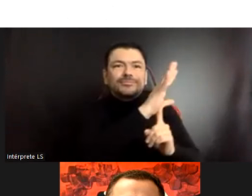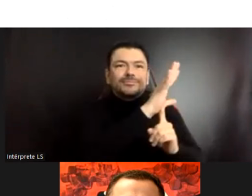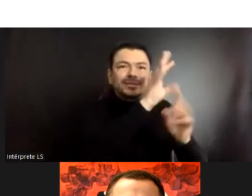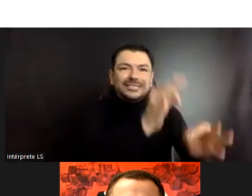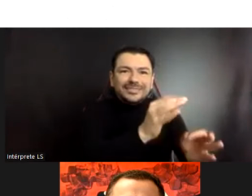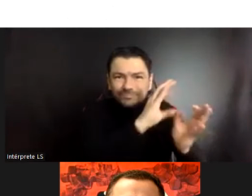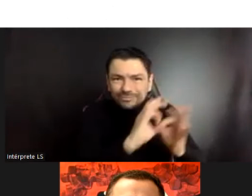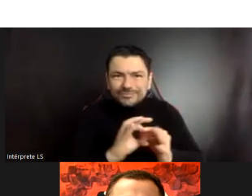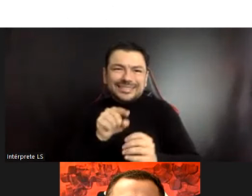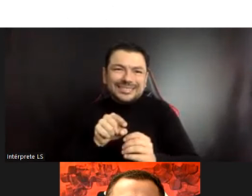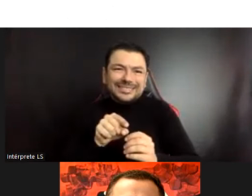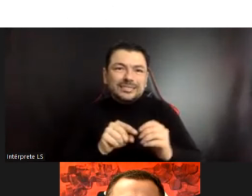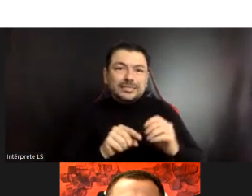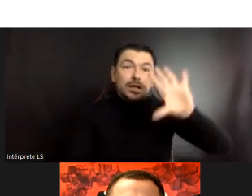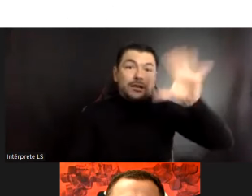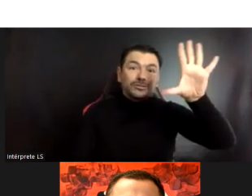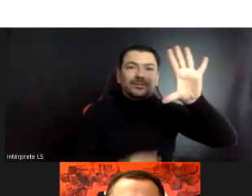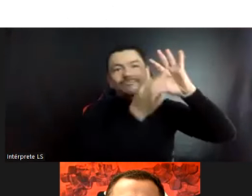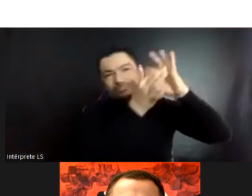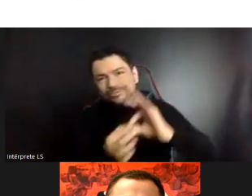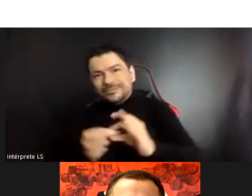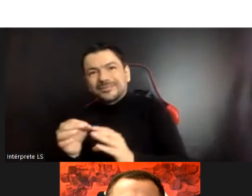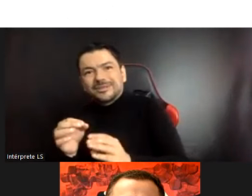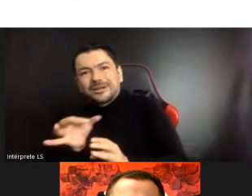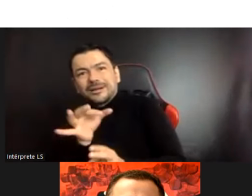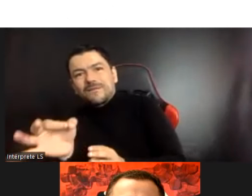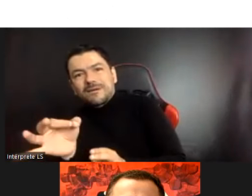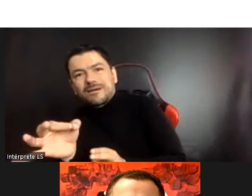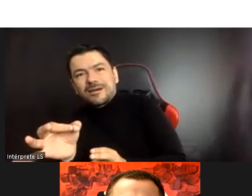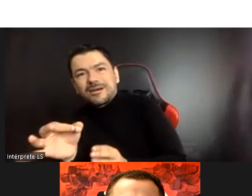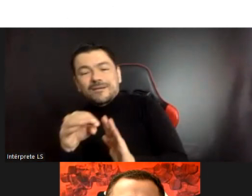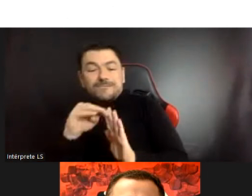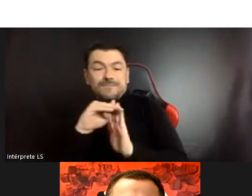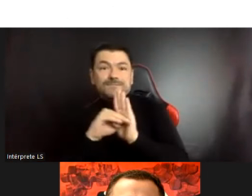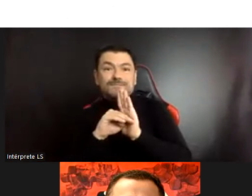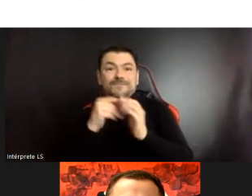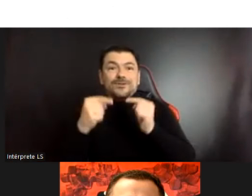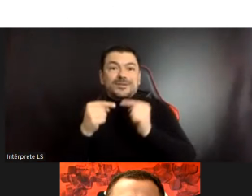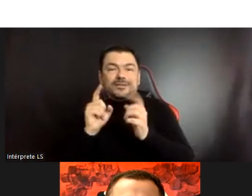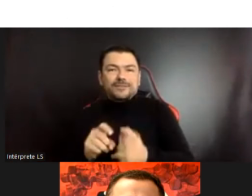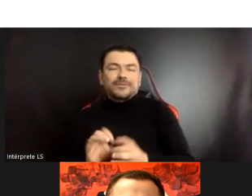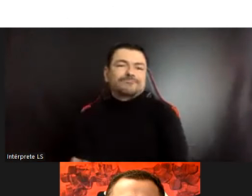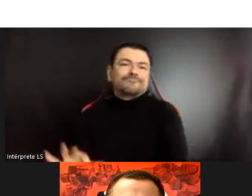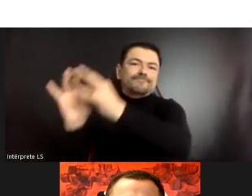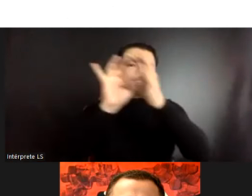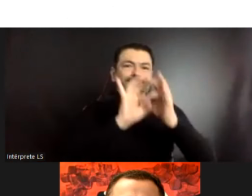nacional a lo local para que haya una alineación de políticas, para que haya una asignación de fondos adecuada,